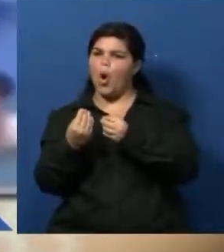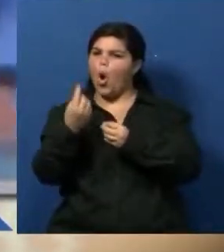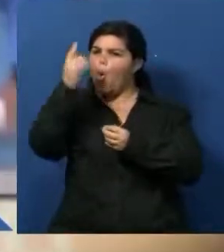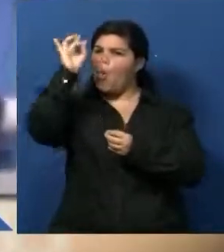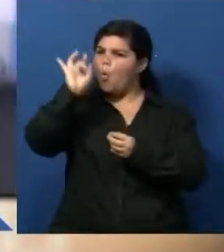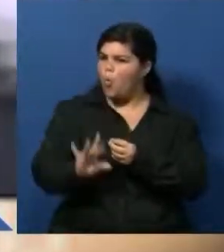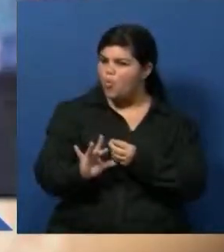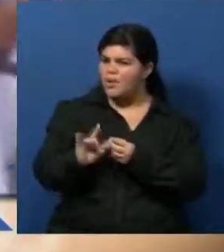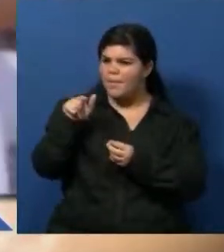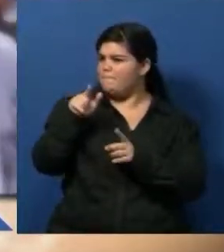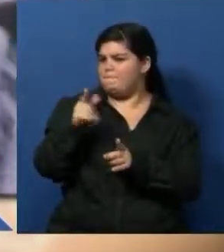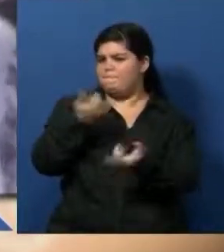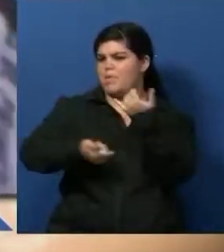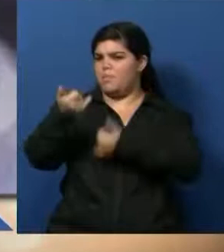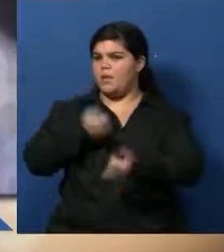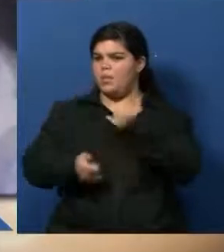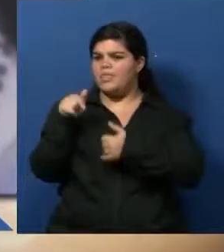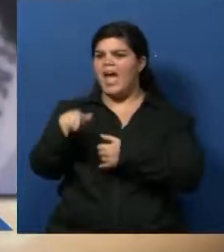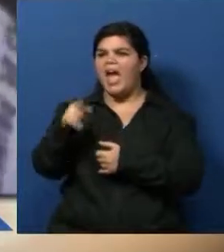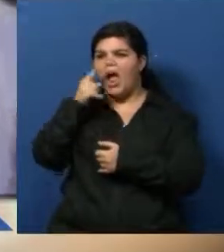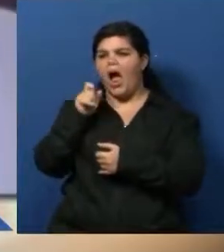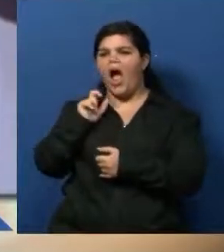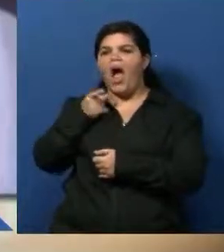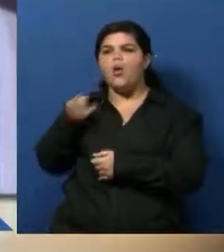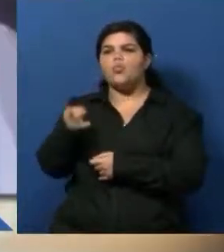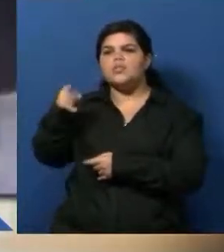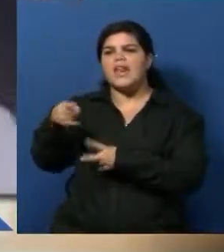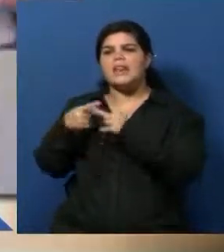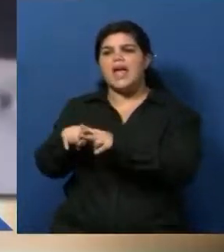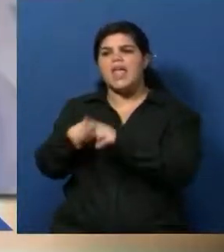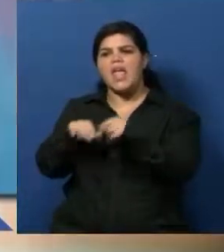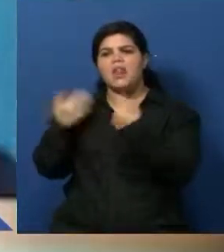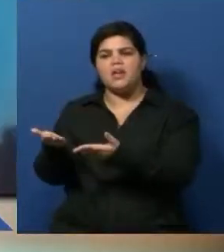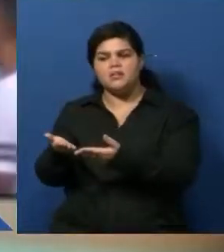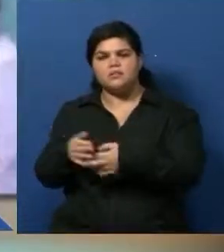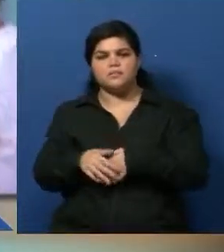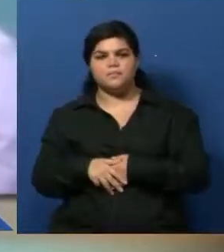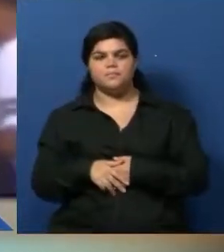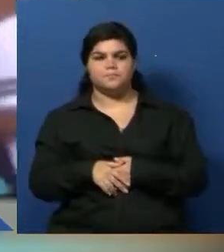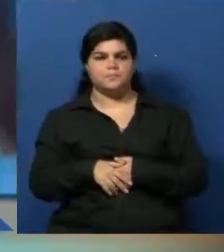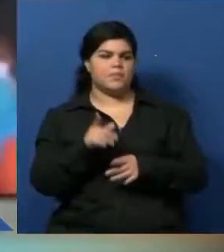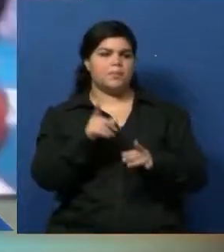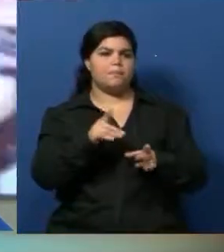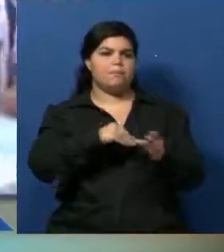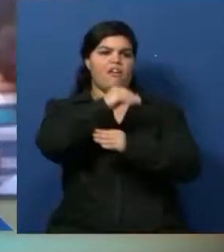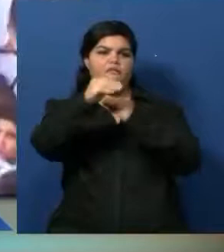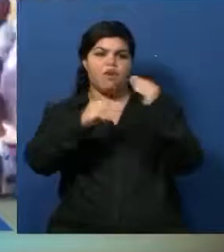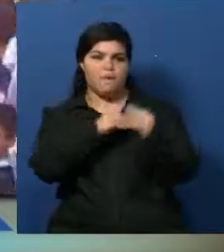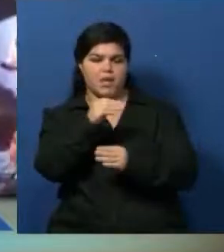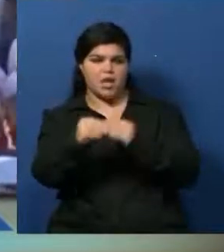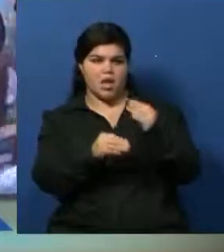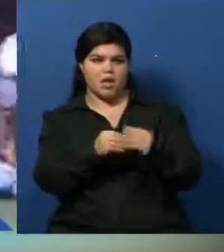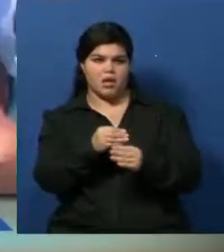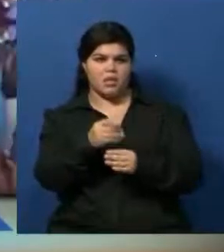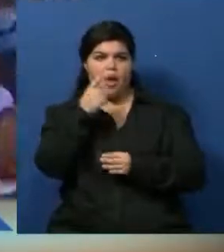esa que me mencionás vos que decían que era hincha de Talleres? Bueno, la versión dicha por los familiares de